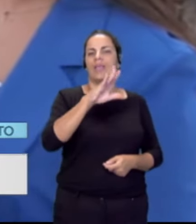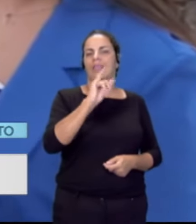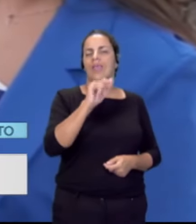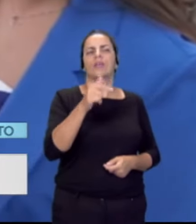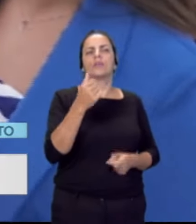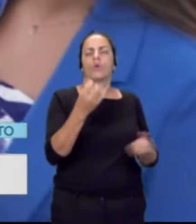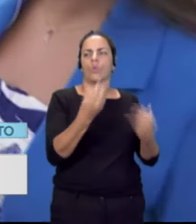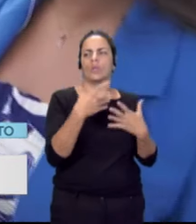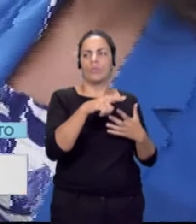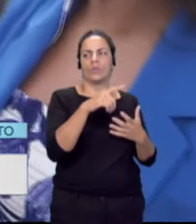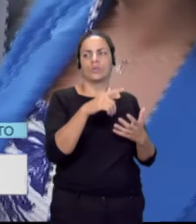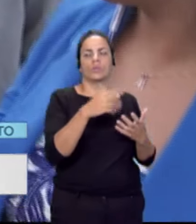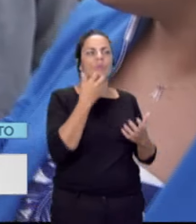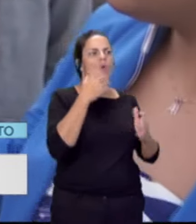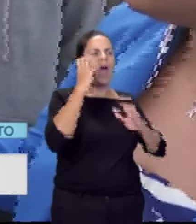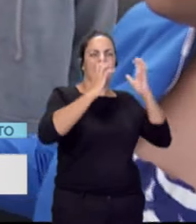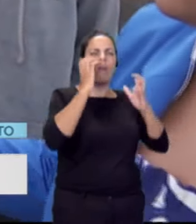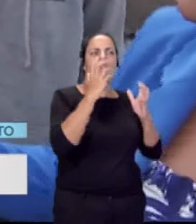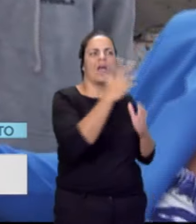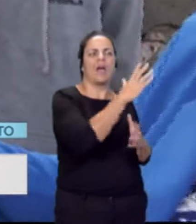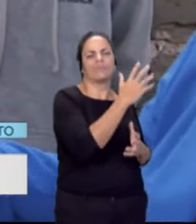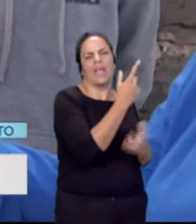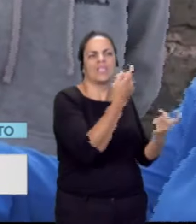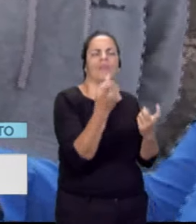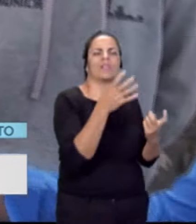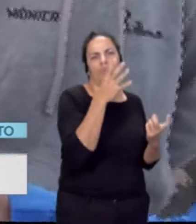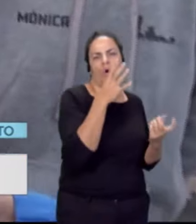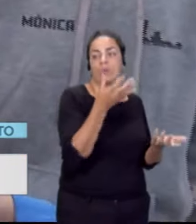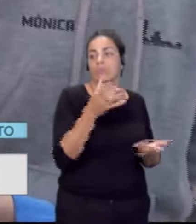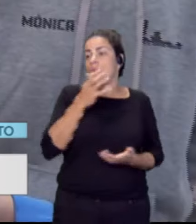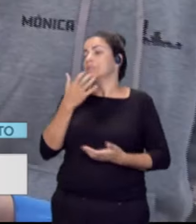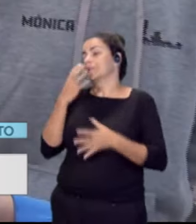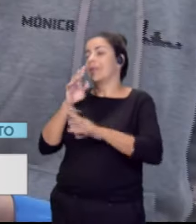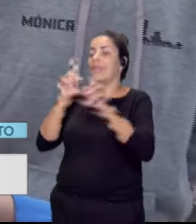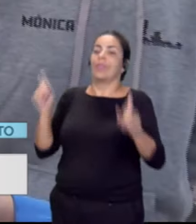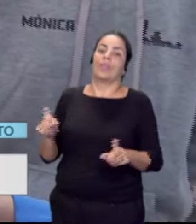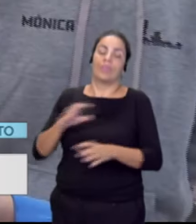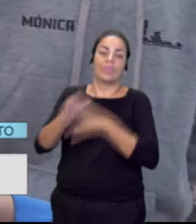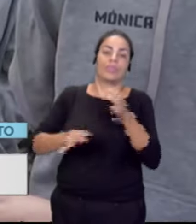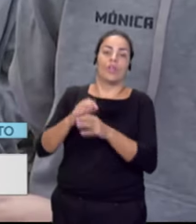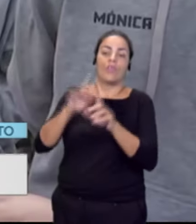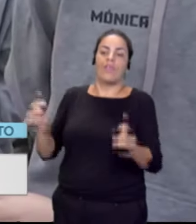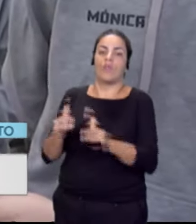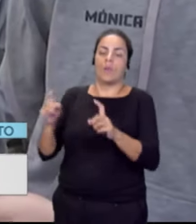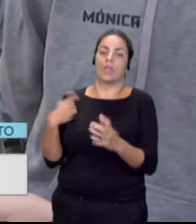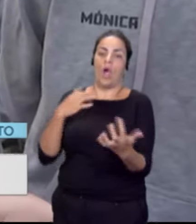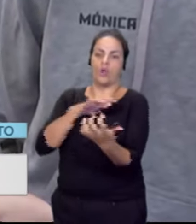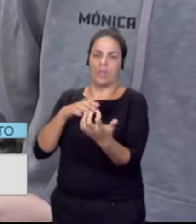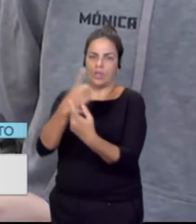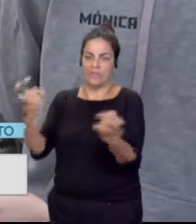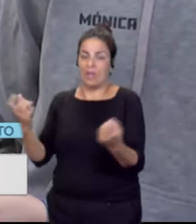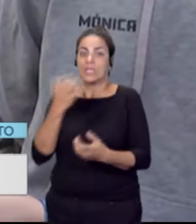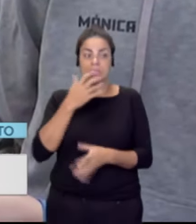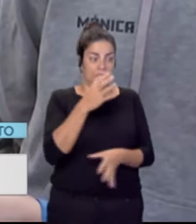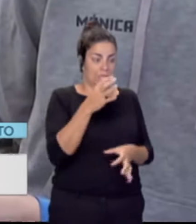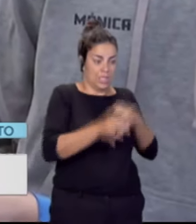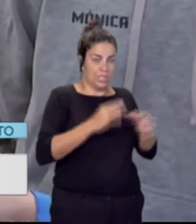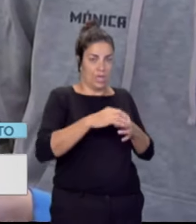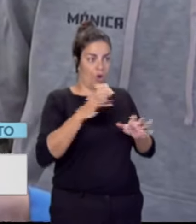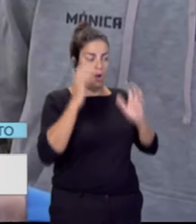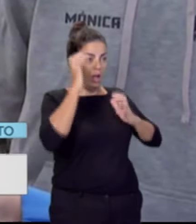ciclo de informática hacen falta ordenadores, para trabajar con animales tenemos que tener un control, un manejo, y si no lo practicamos con anterioridad, al llegar a